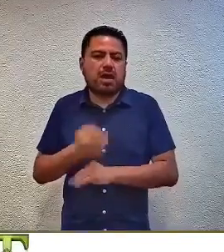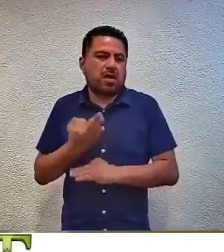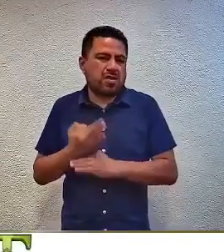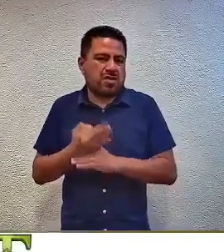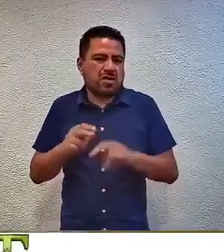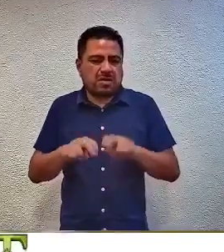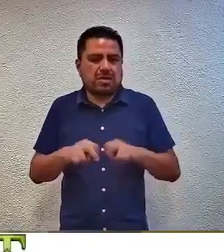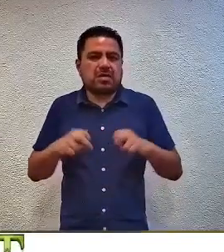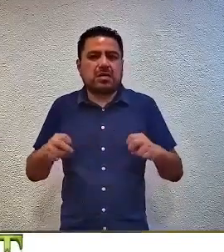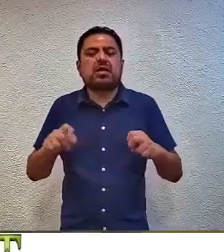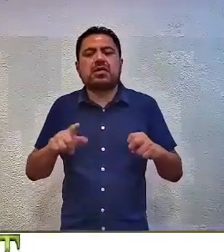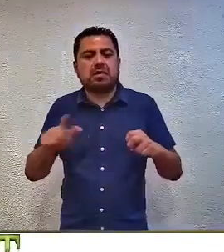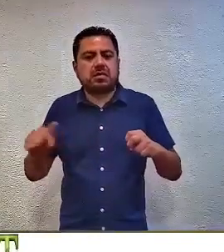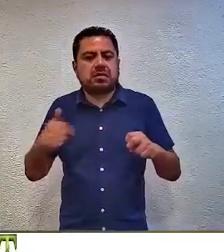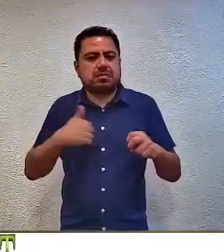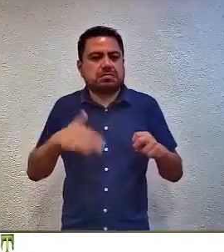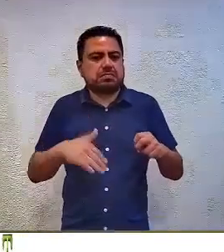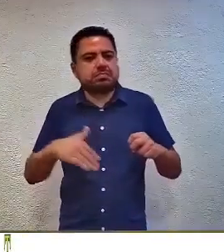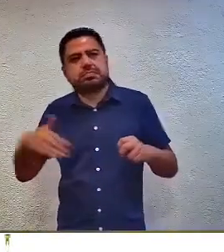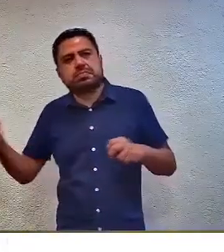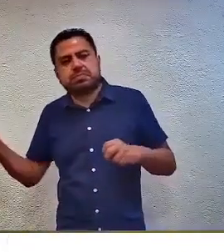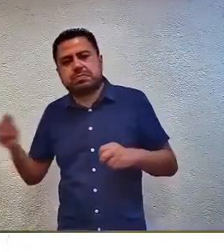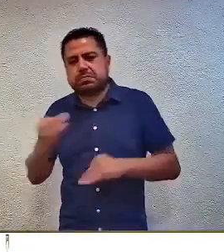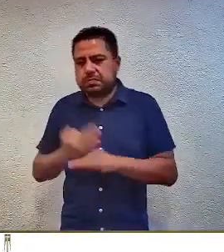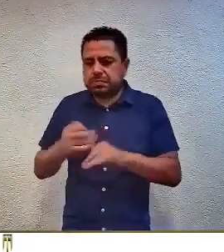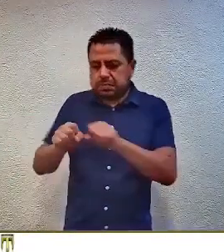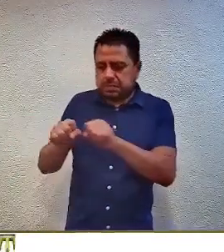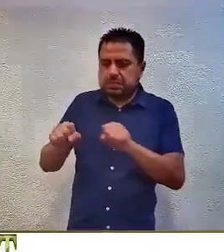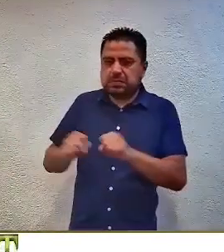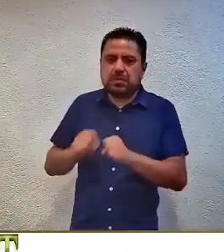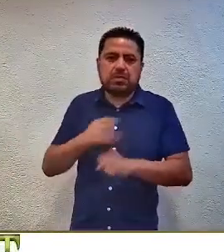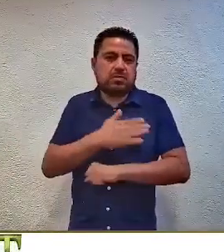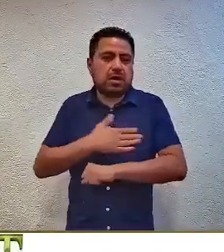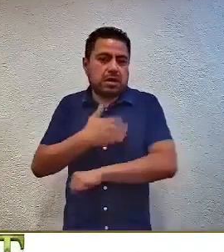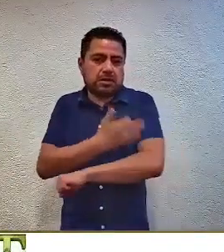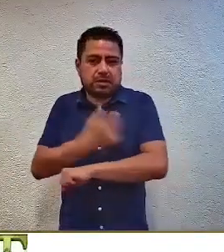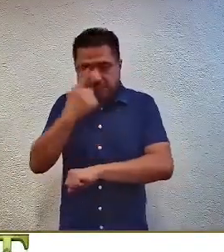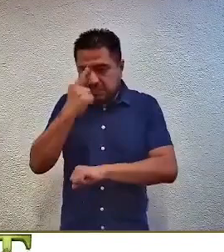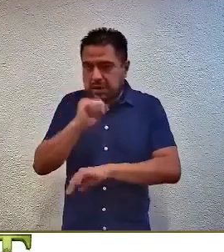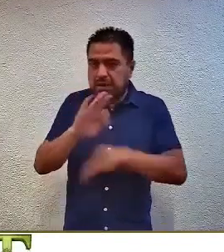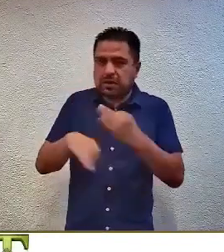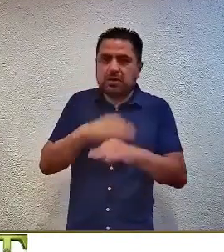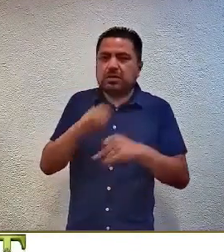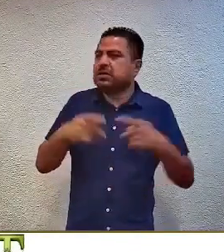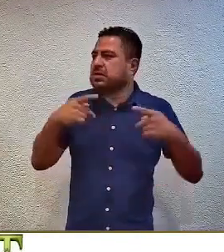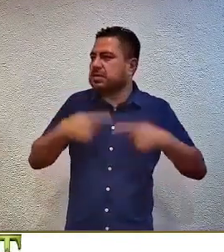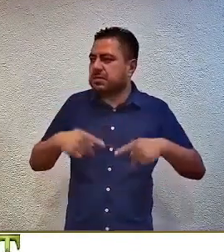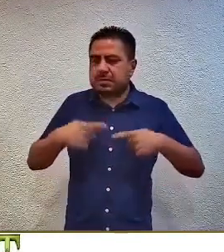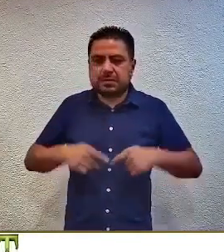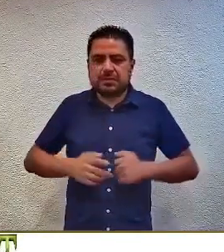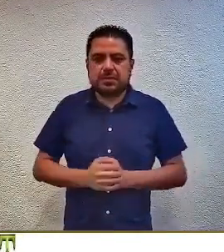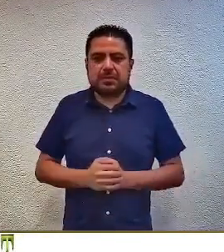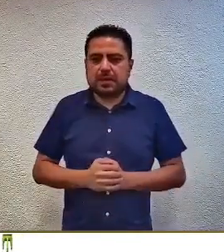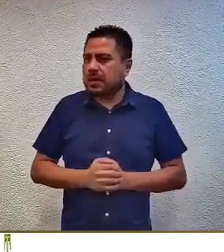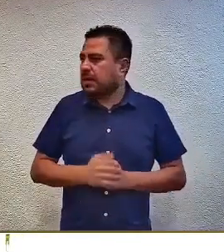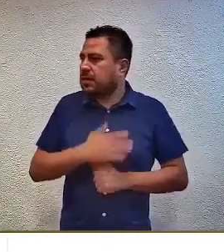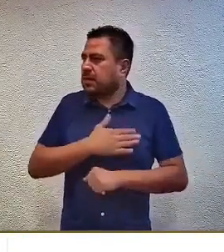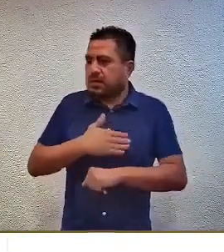sesión y procedo a retirarme de esta sala. Buenas tardes a todas y a todos. Buenas